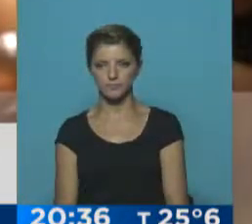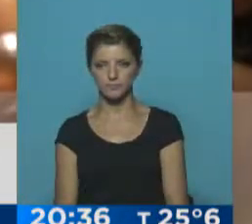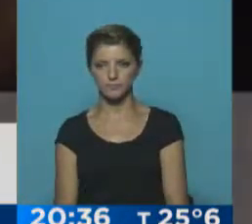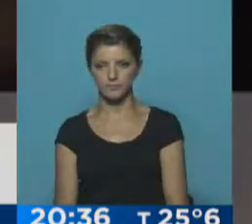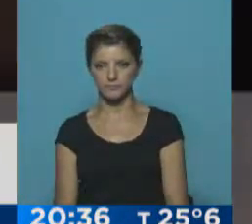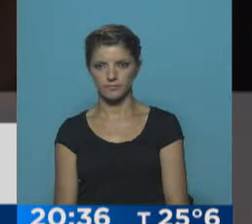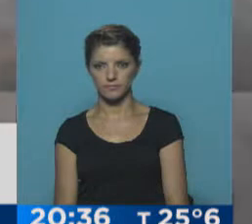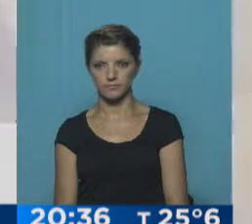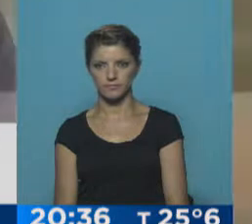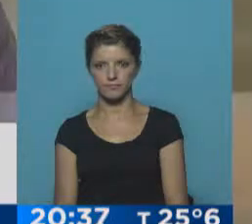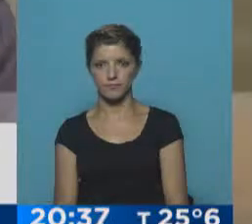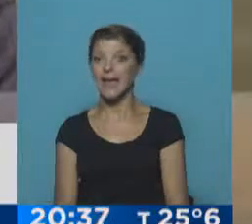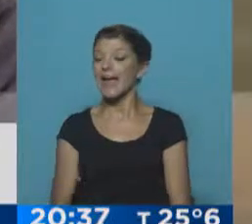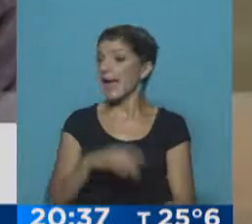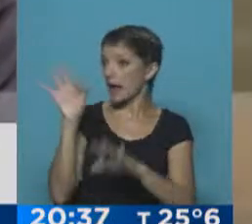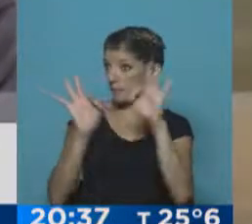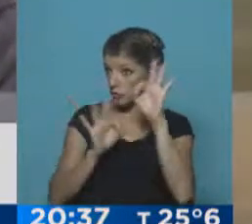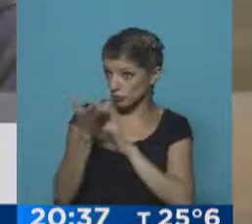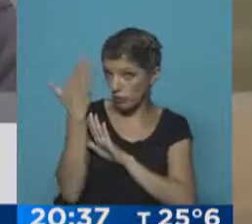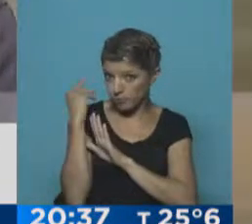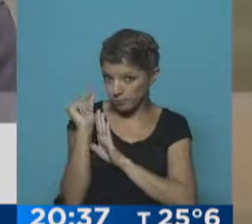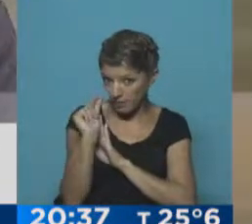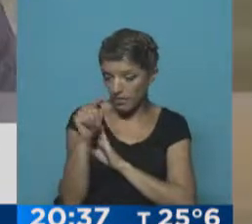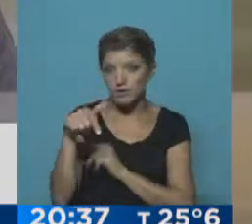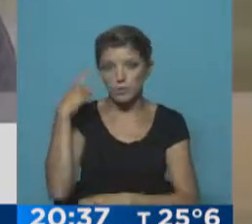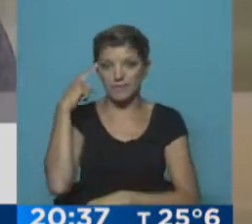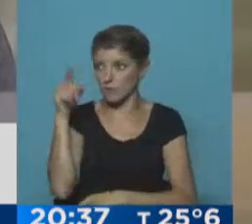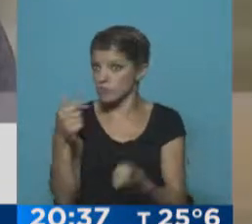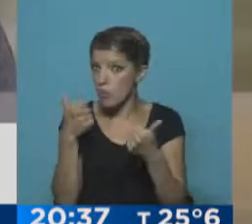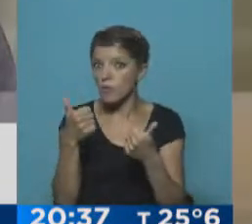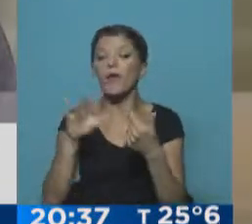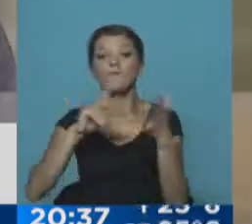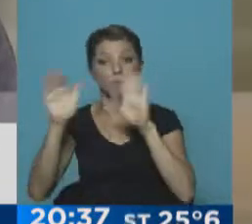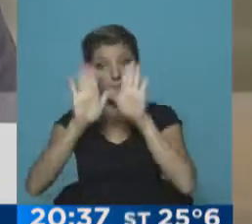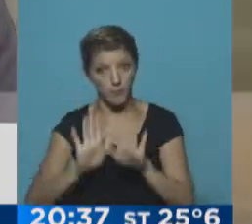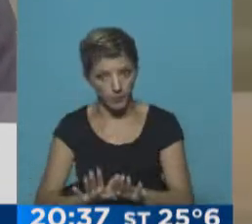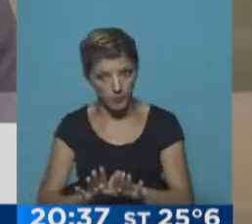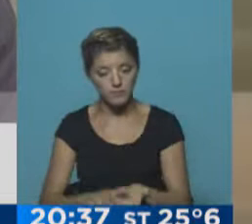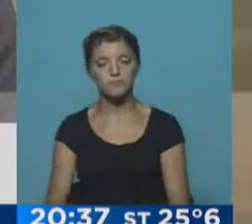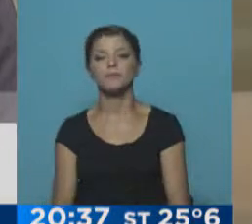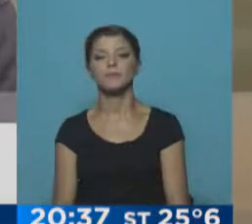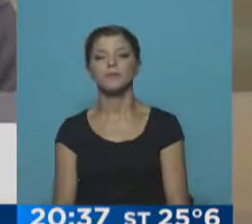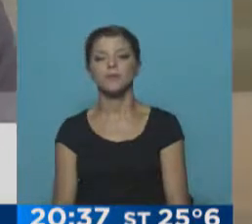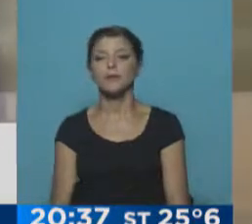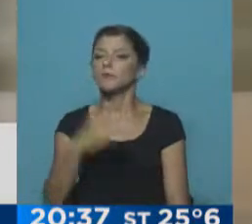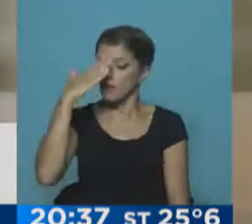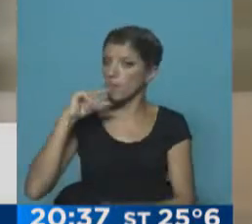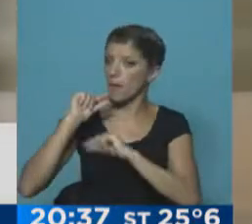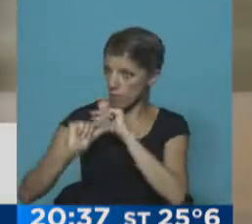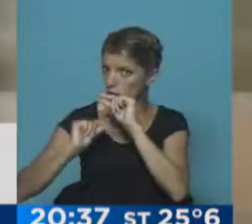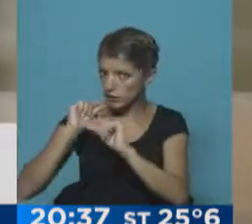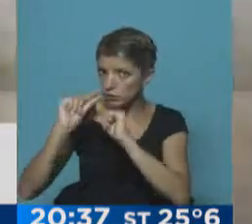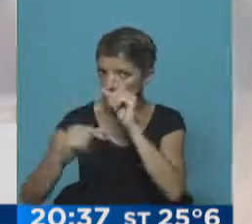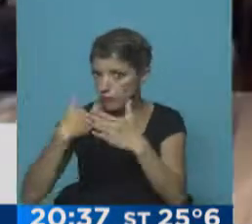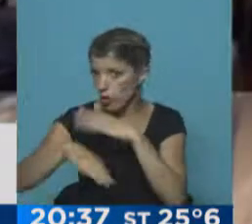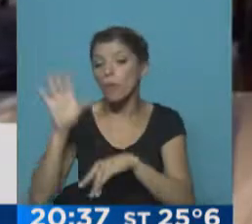El proyecto me pareció desde el principio que estaba bien armado, la idea está muy bien, se fue llevándose de a cabo de a poquitito, como un